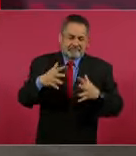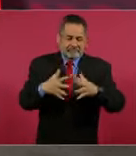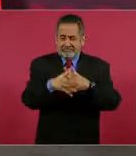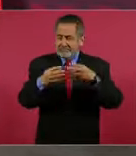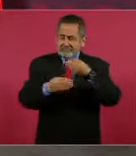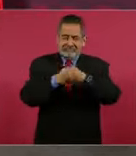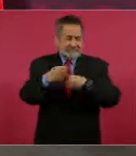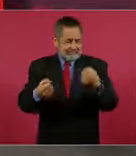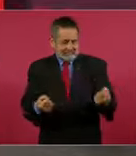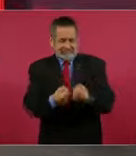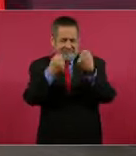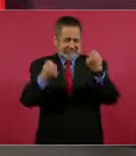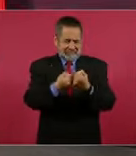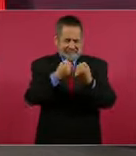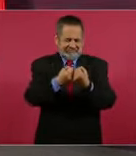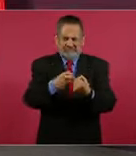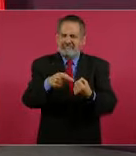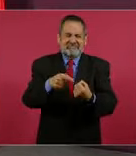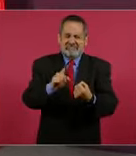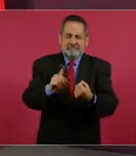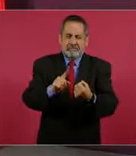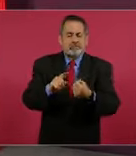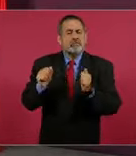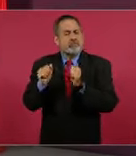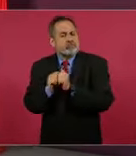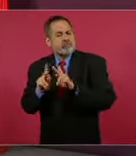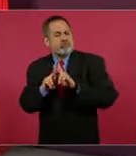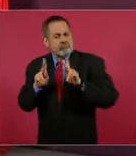la resistencia civil pacífica.